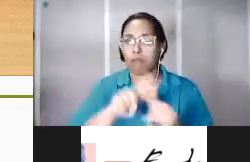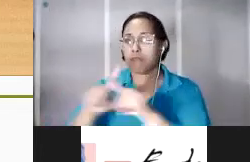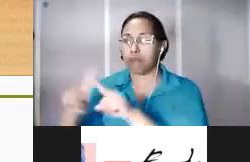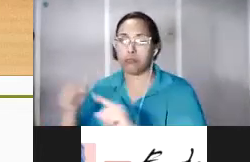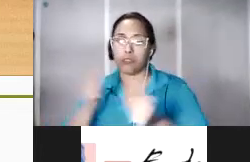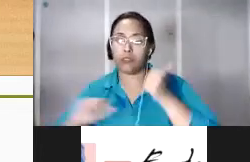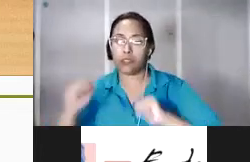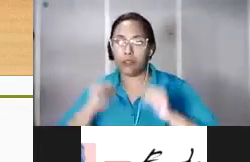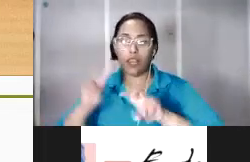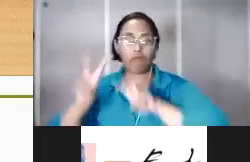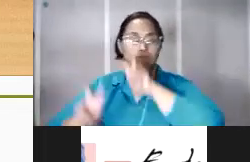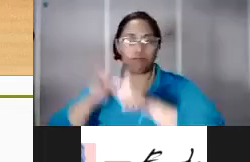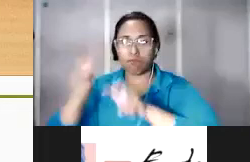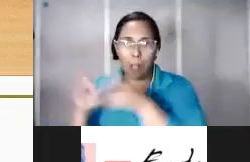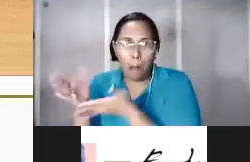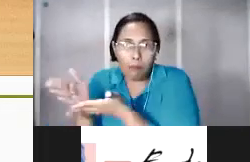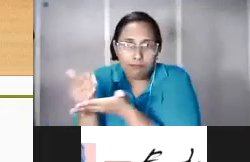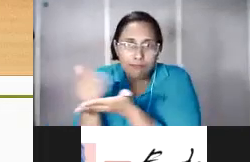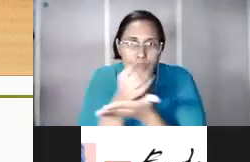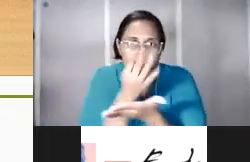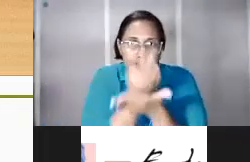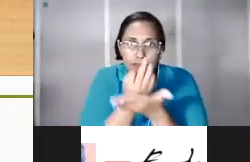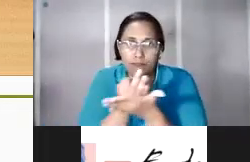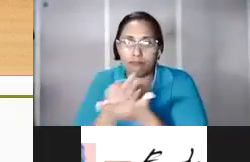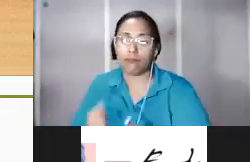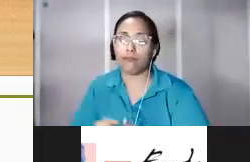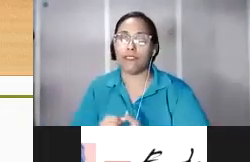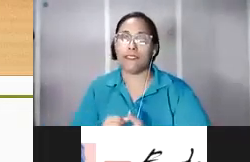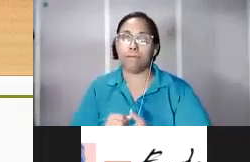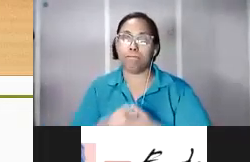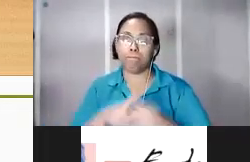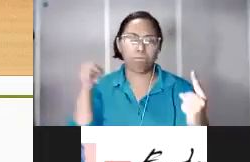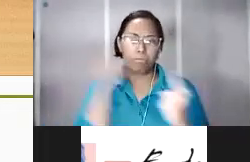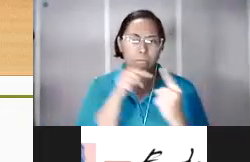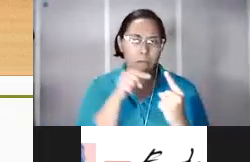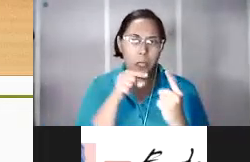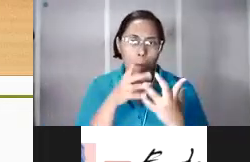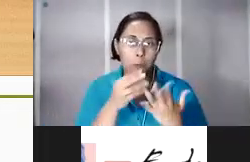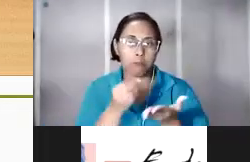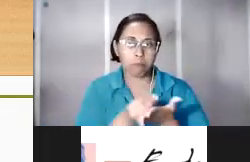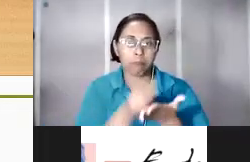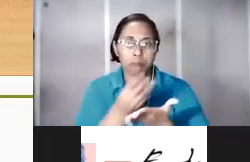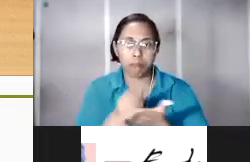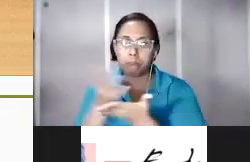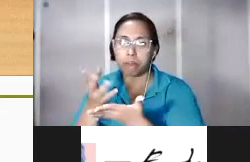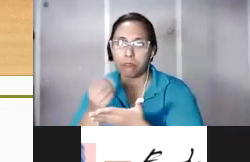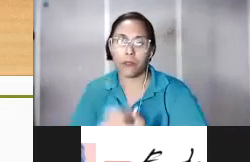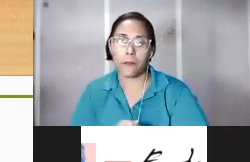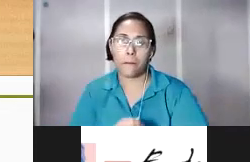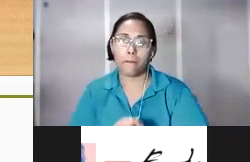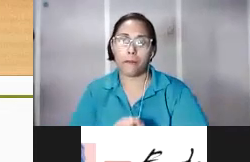carnavalescas para recaudar fondos al objeto de cooperar, y cito, con tan